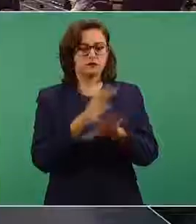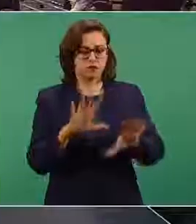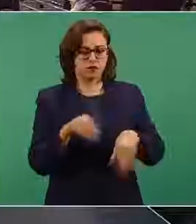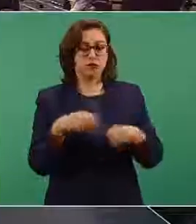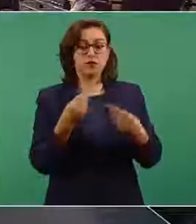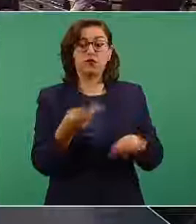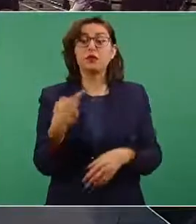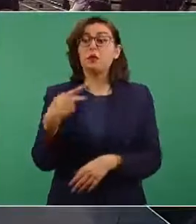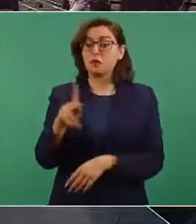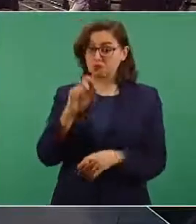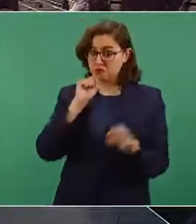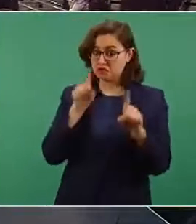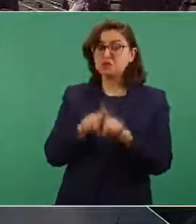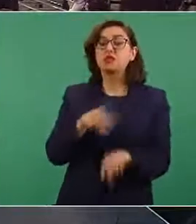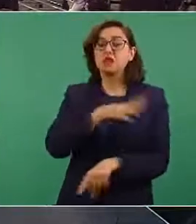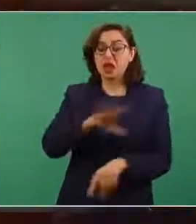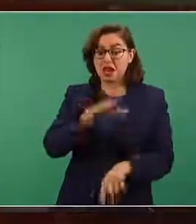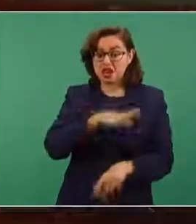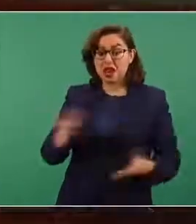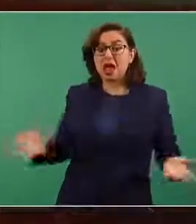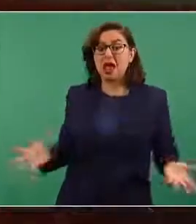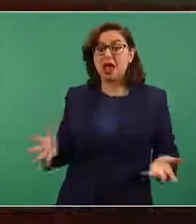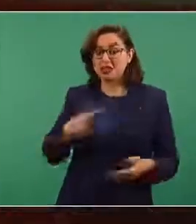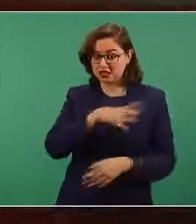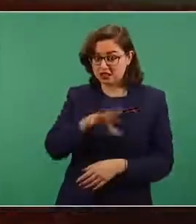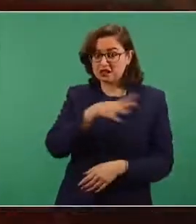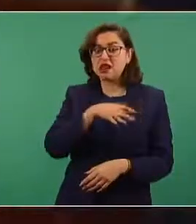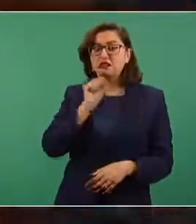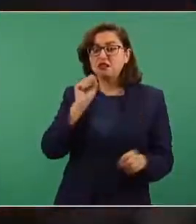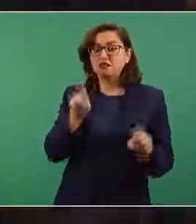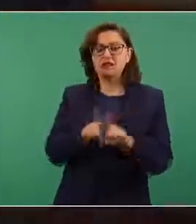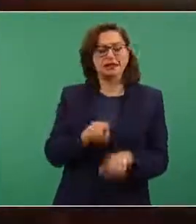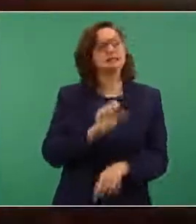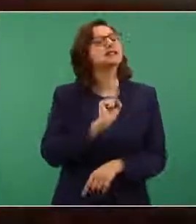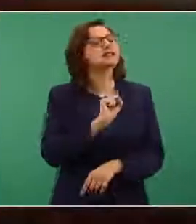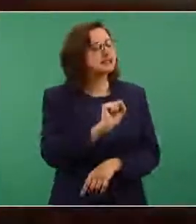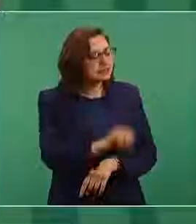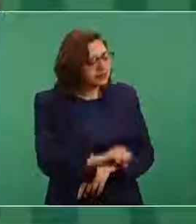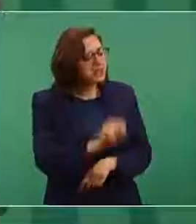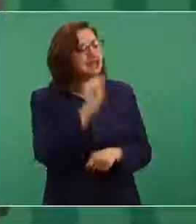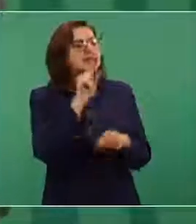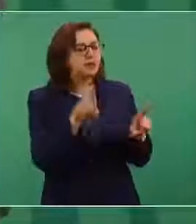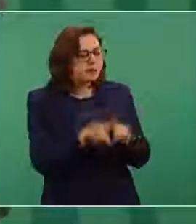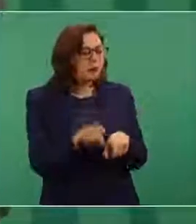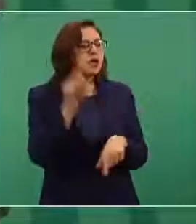el general que diga si Ya el otro. hoy mismo.